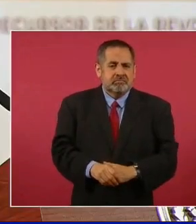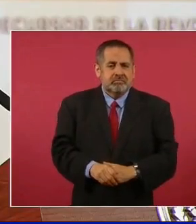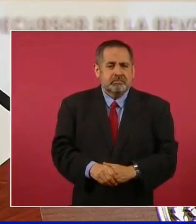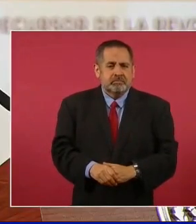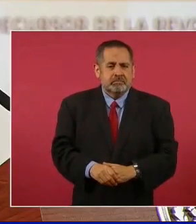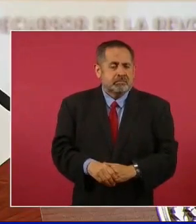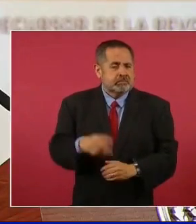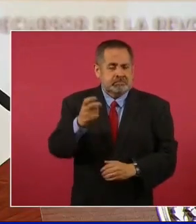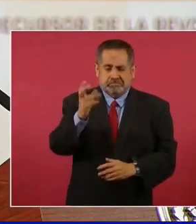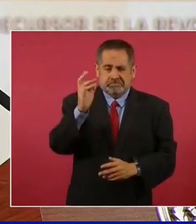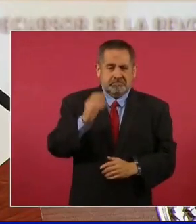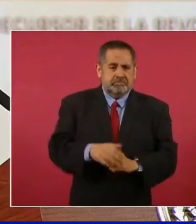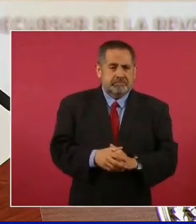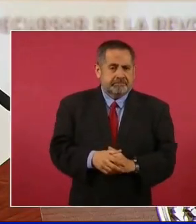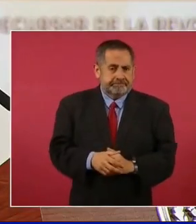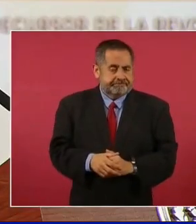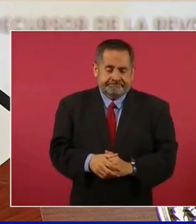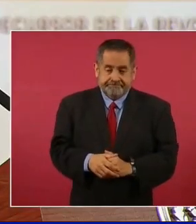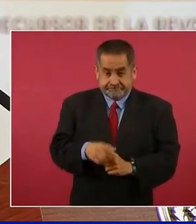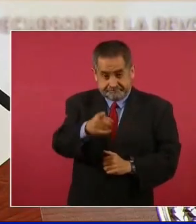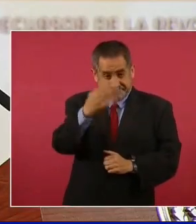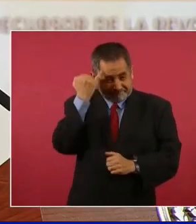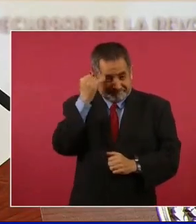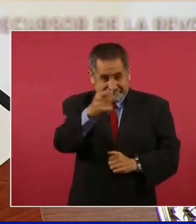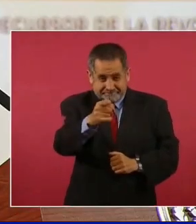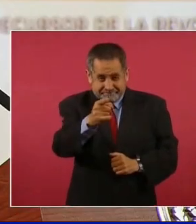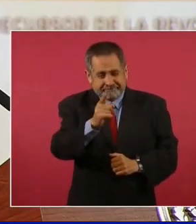Por eso no